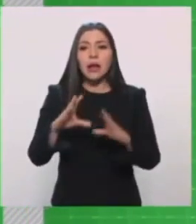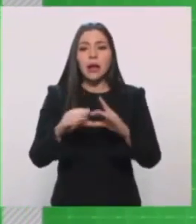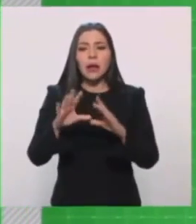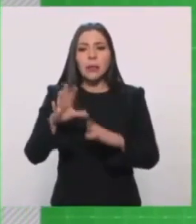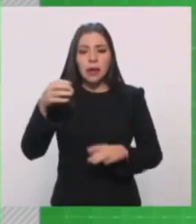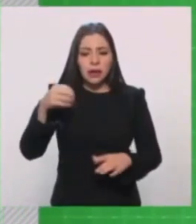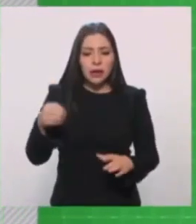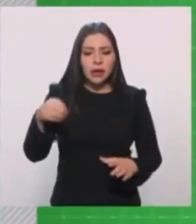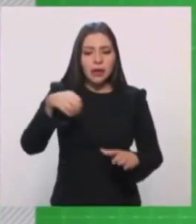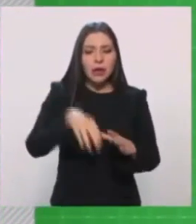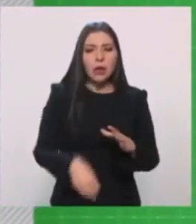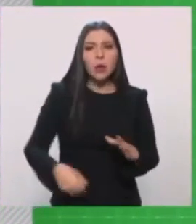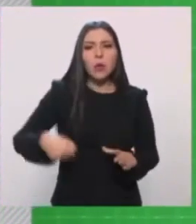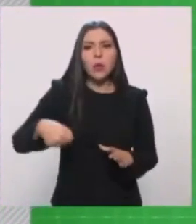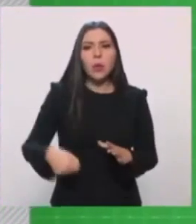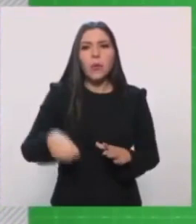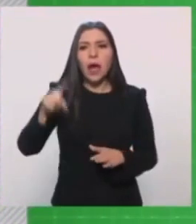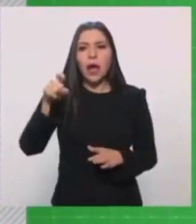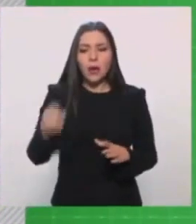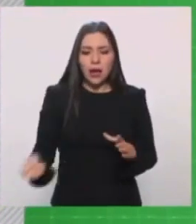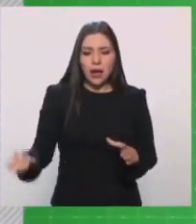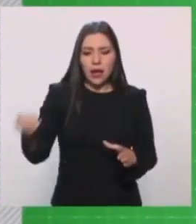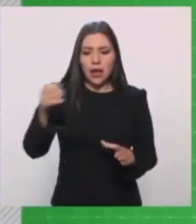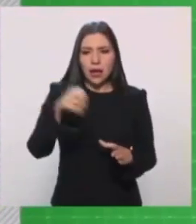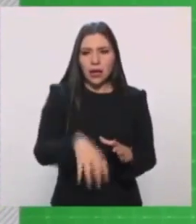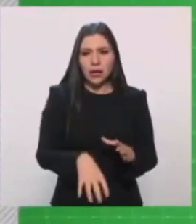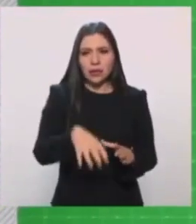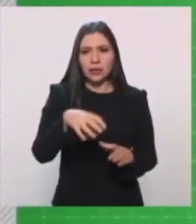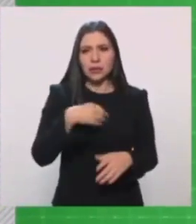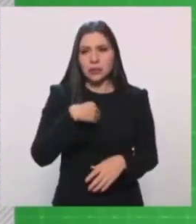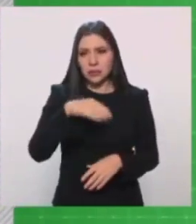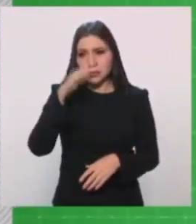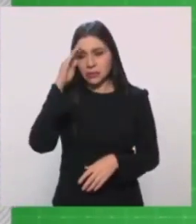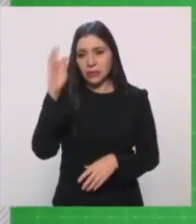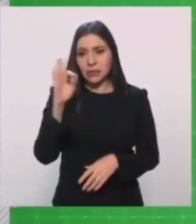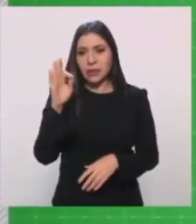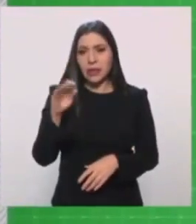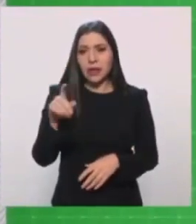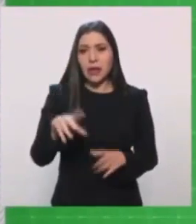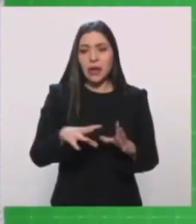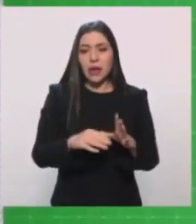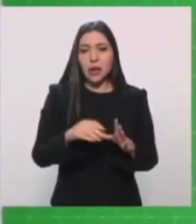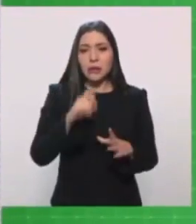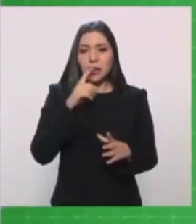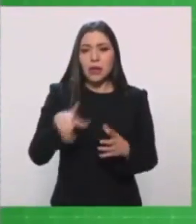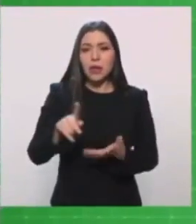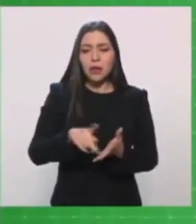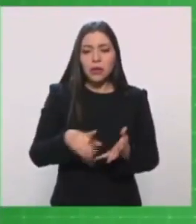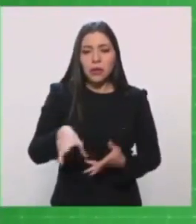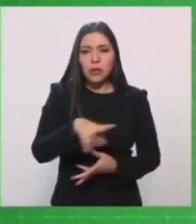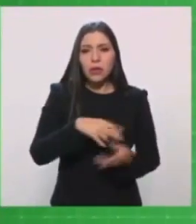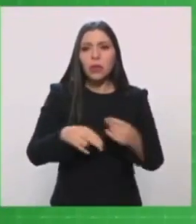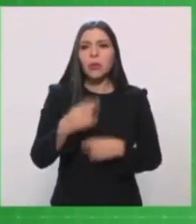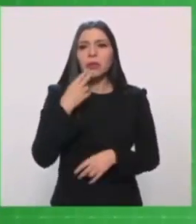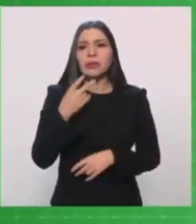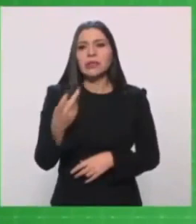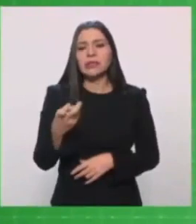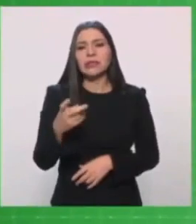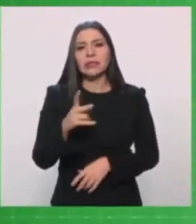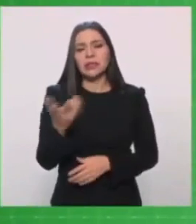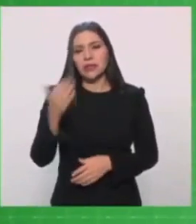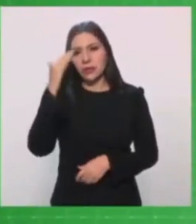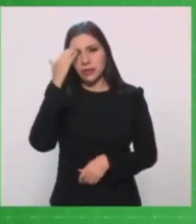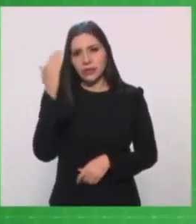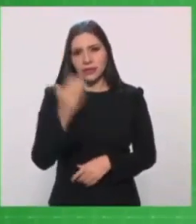unas cubetas de agua, pero algo me dice que las reciclaban, con lo cual, qué espanto.